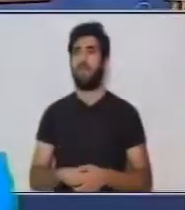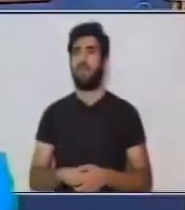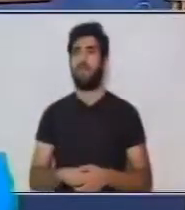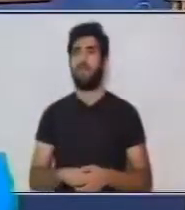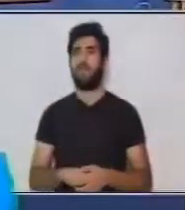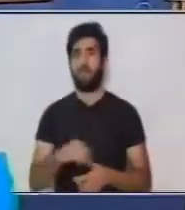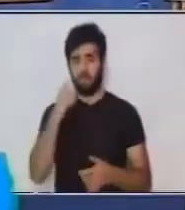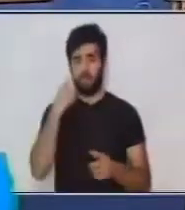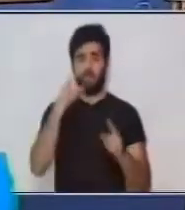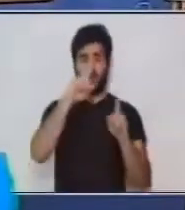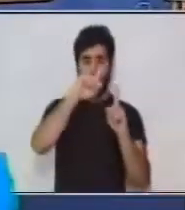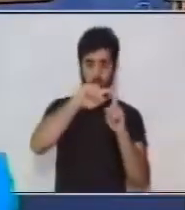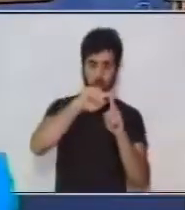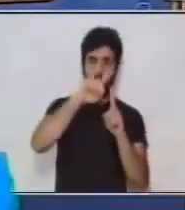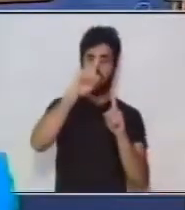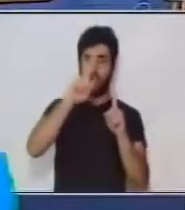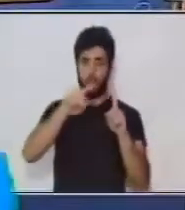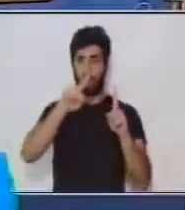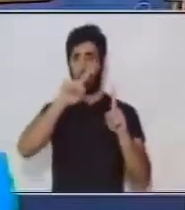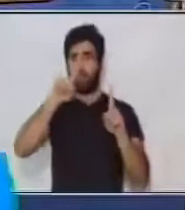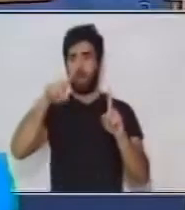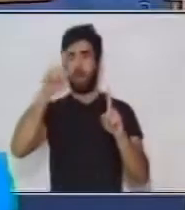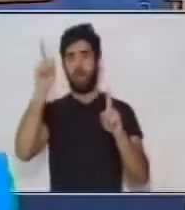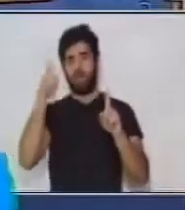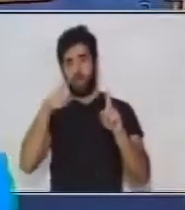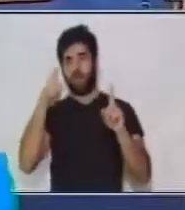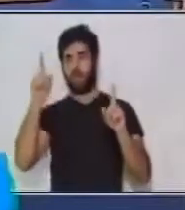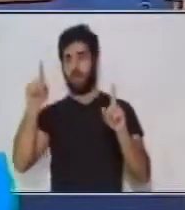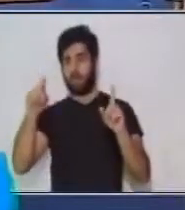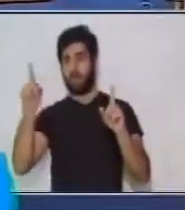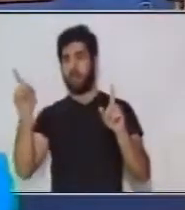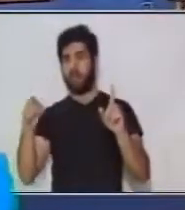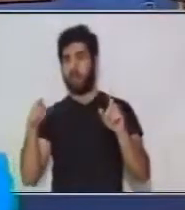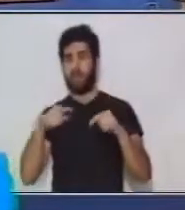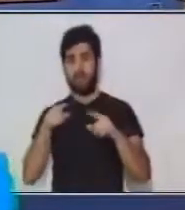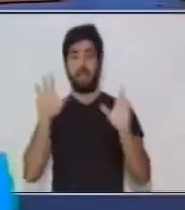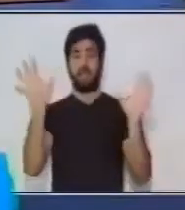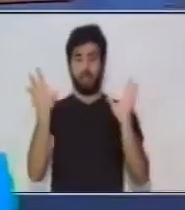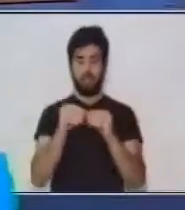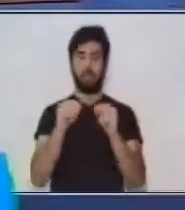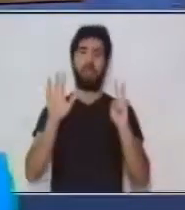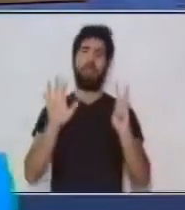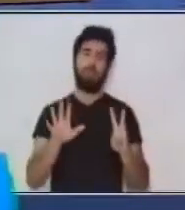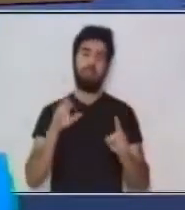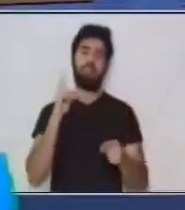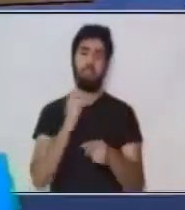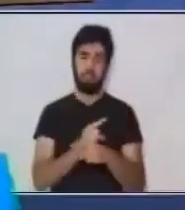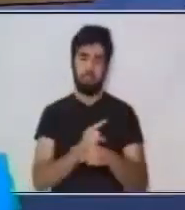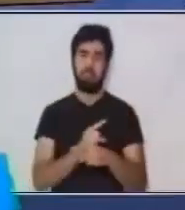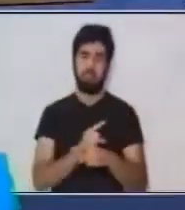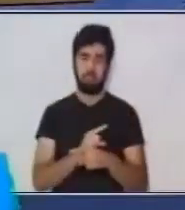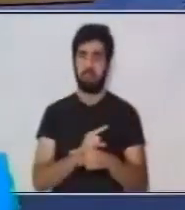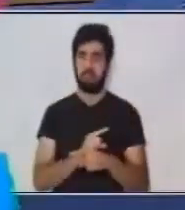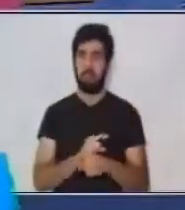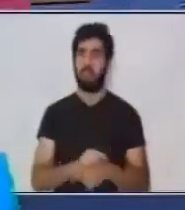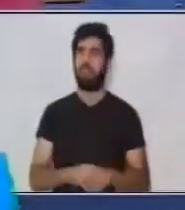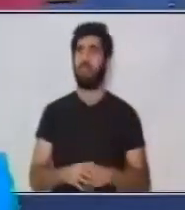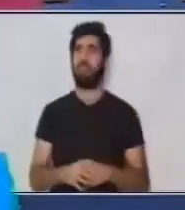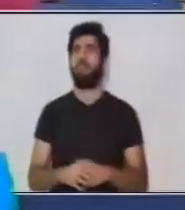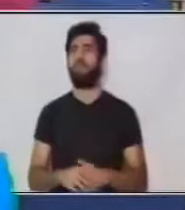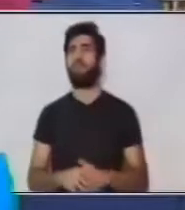1, 2, 3, 4, 5, 6 y 7. Entonces esto es un